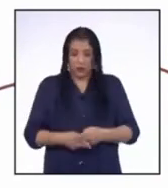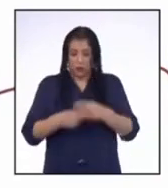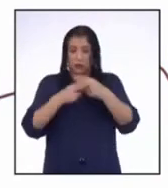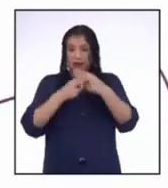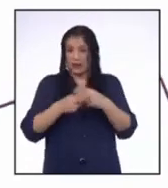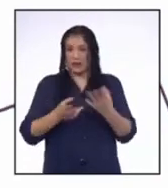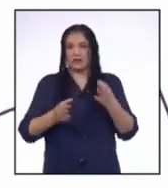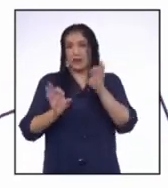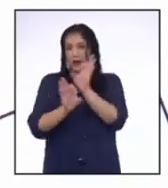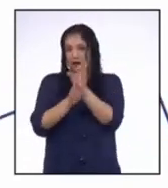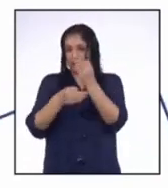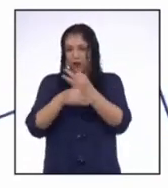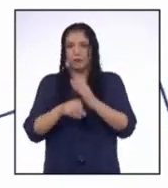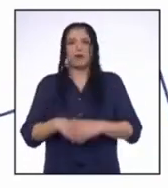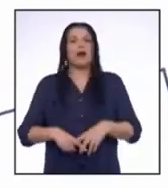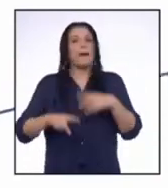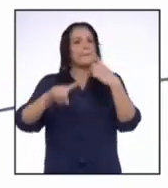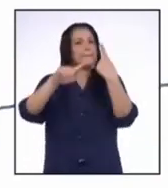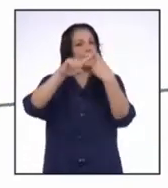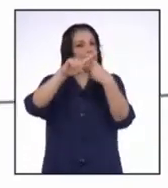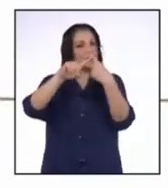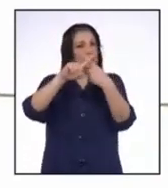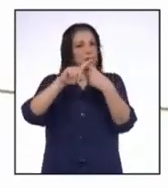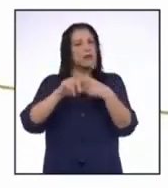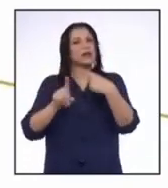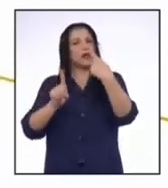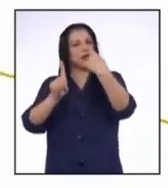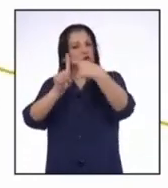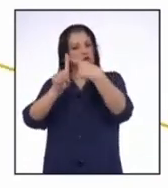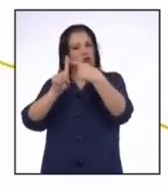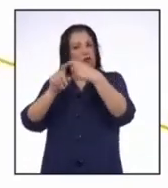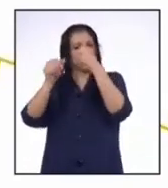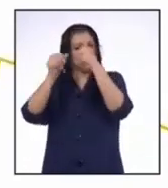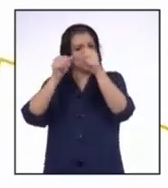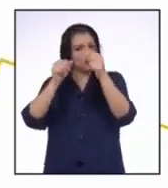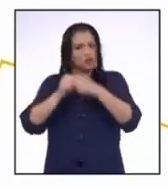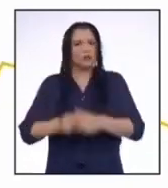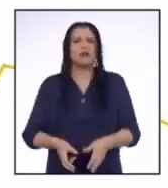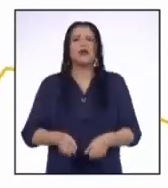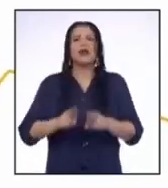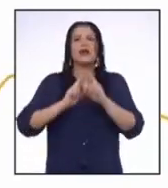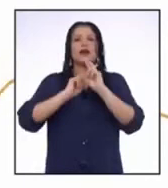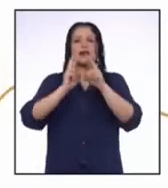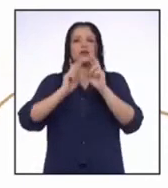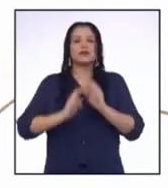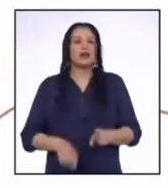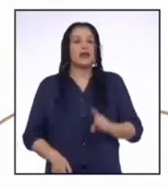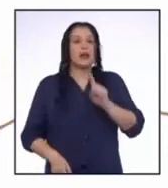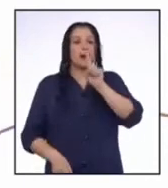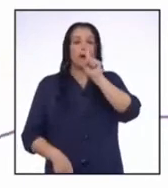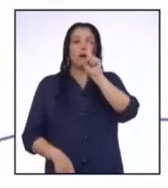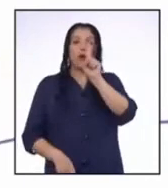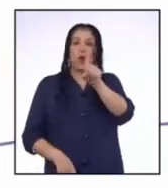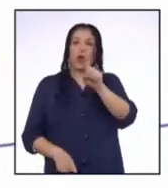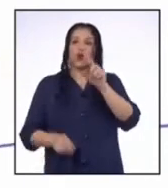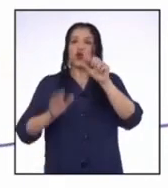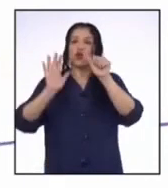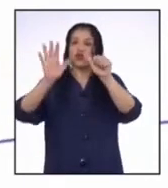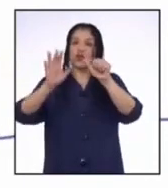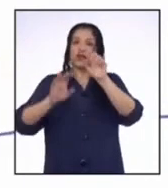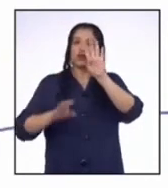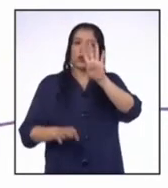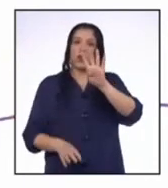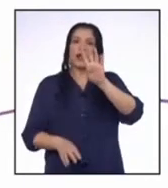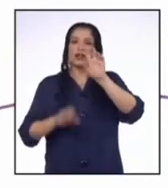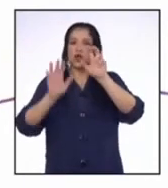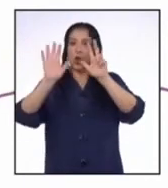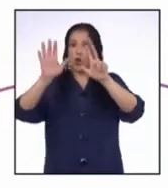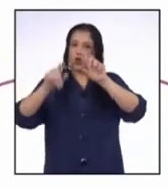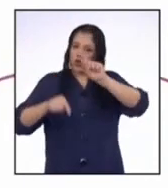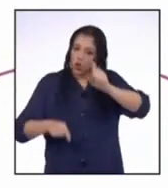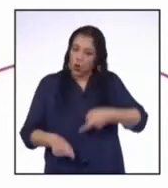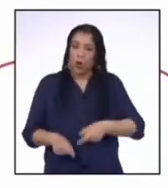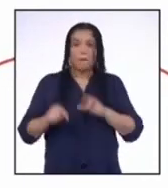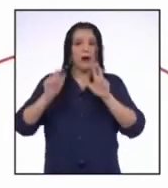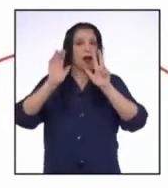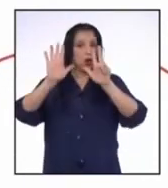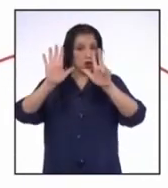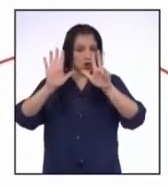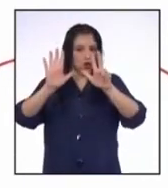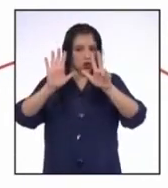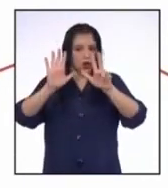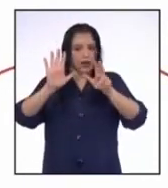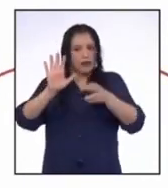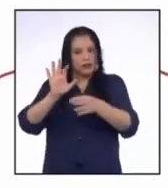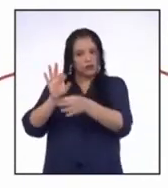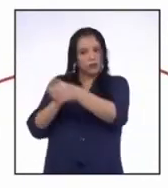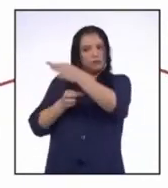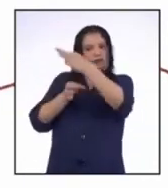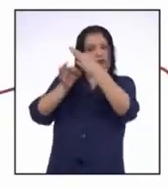en la fórmula. Multipliqué y sumé los números y me dio el valor de 1648 enteros y 8 décimos, los